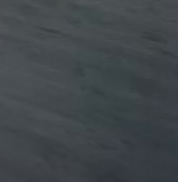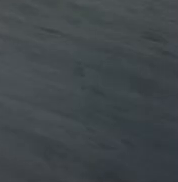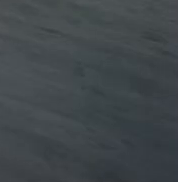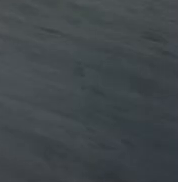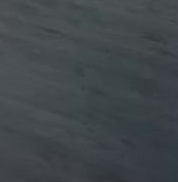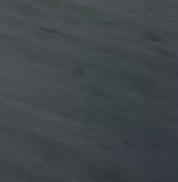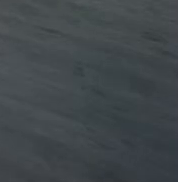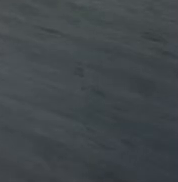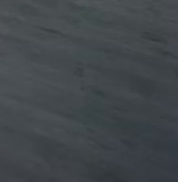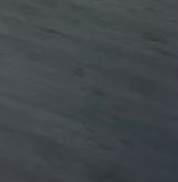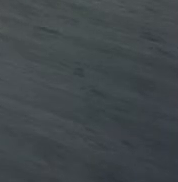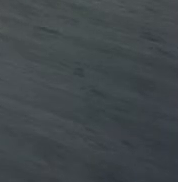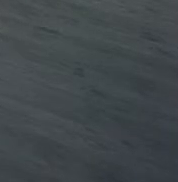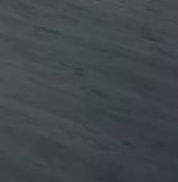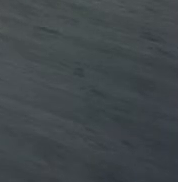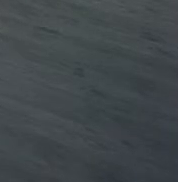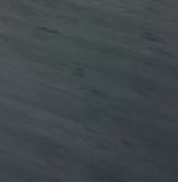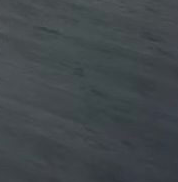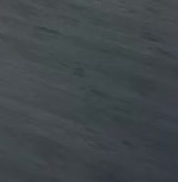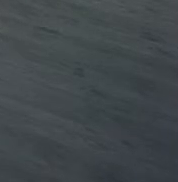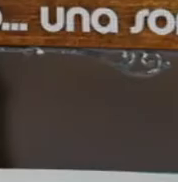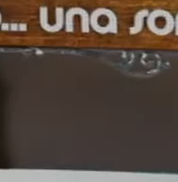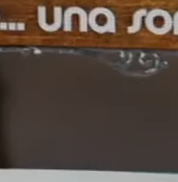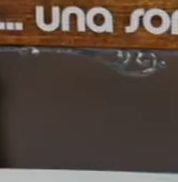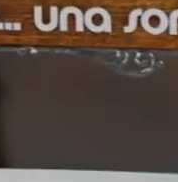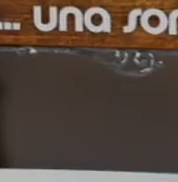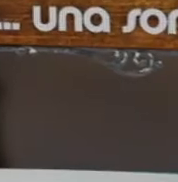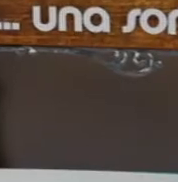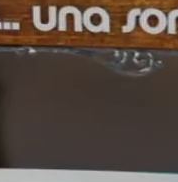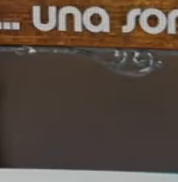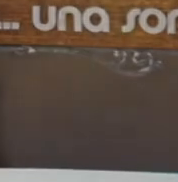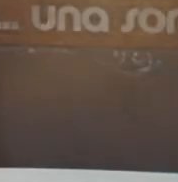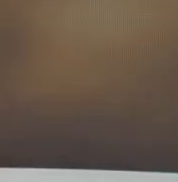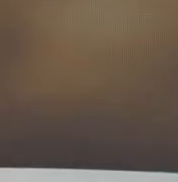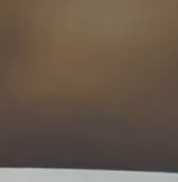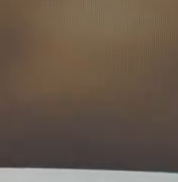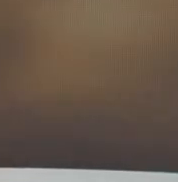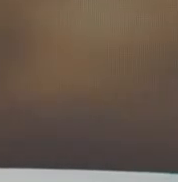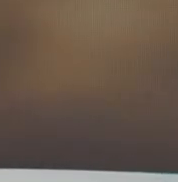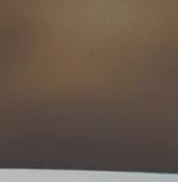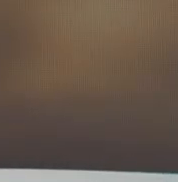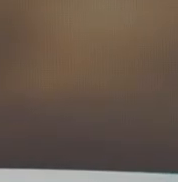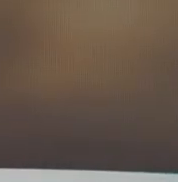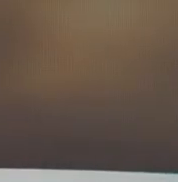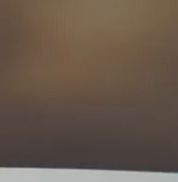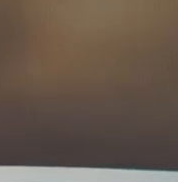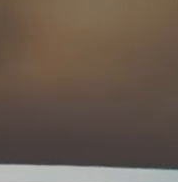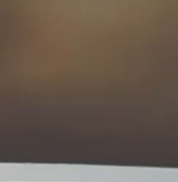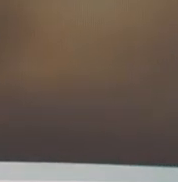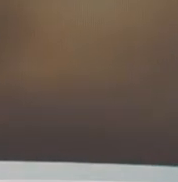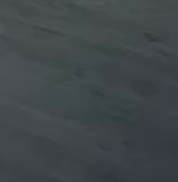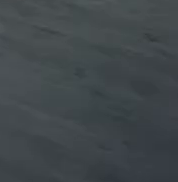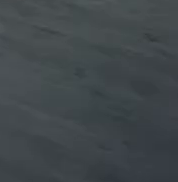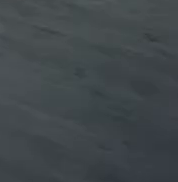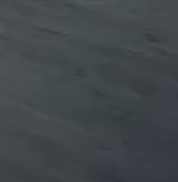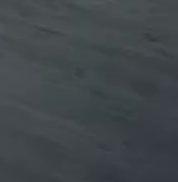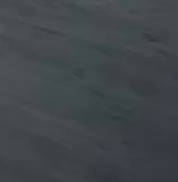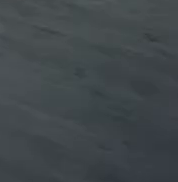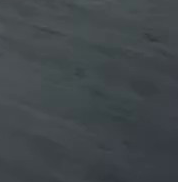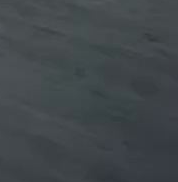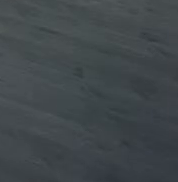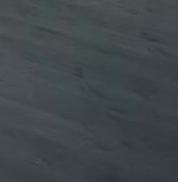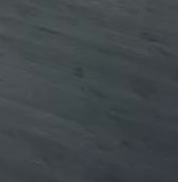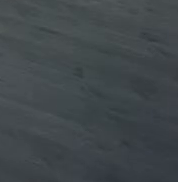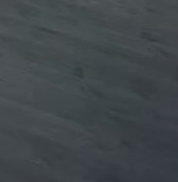lord? Oye, Oscar, ¿sí lo revisó Capital Humano antes de contratarlo? ¿Le hicieron los exámenes? Hice el chanchullo. ¿No? ¿Se pasó todos los exámenes